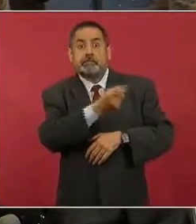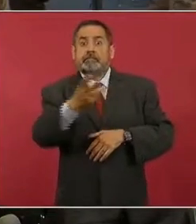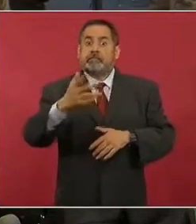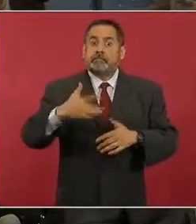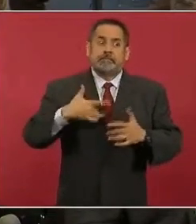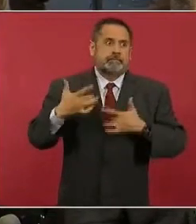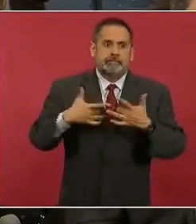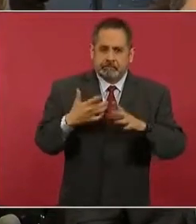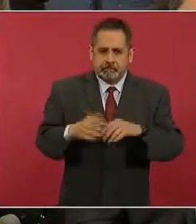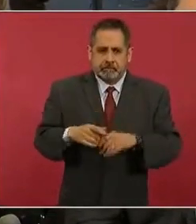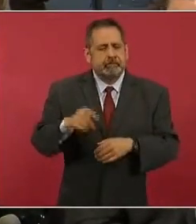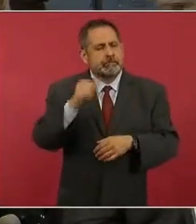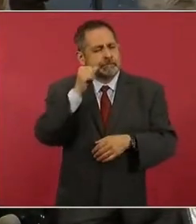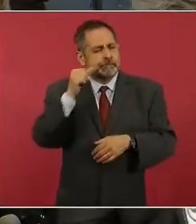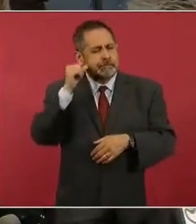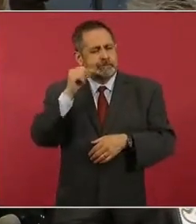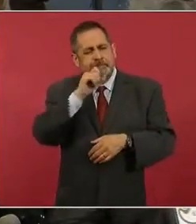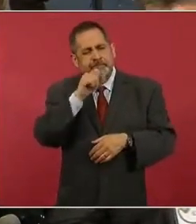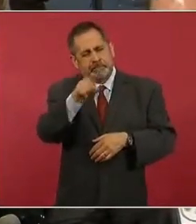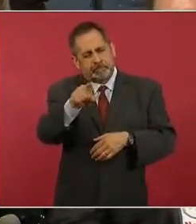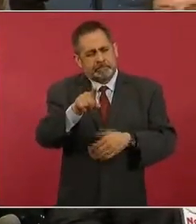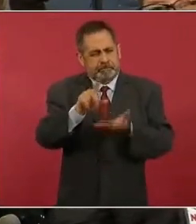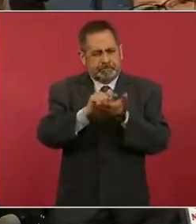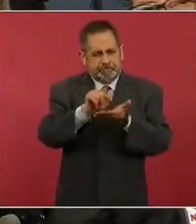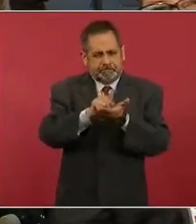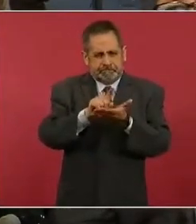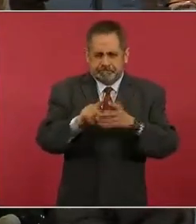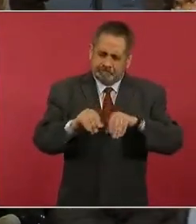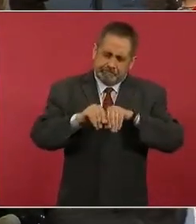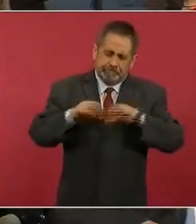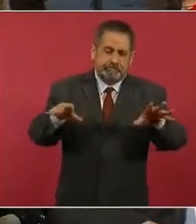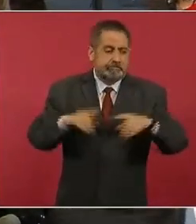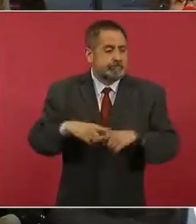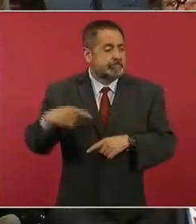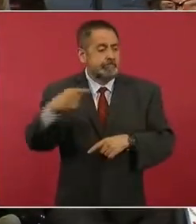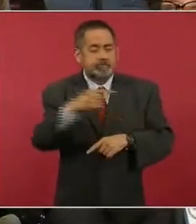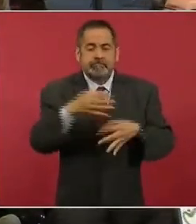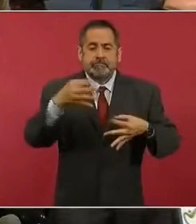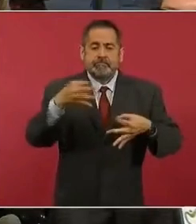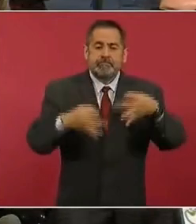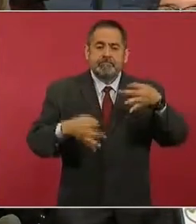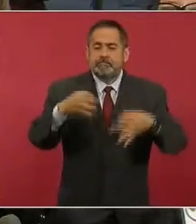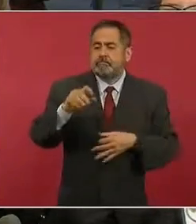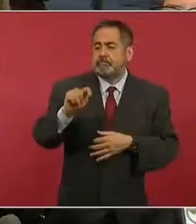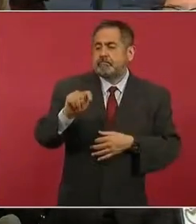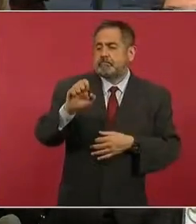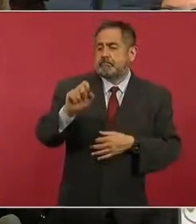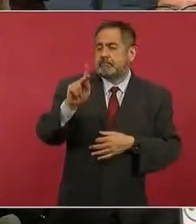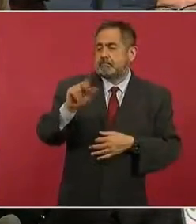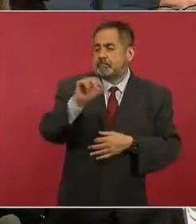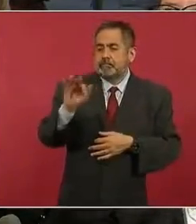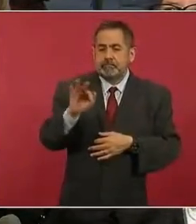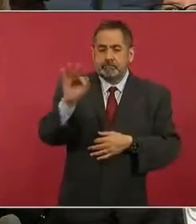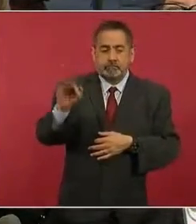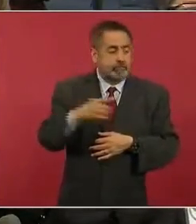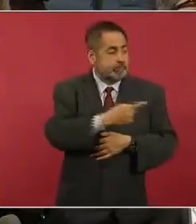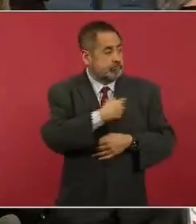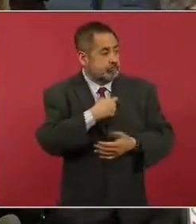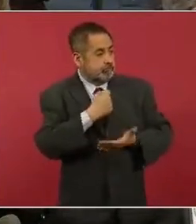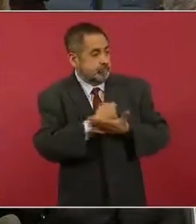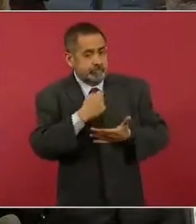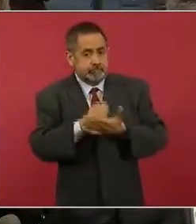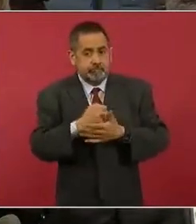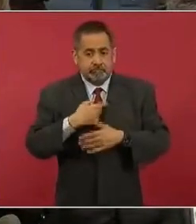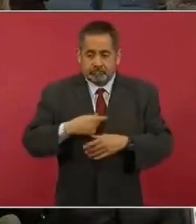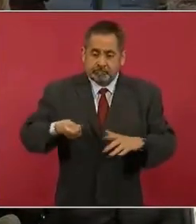usted tuiteó un mensaje de que el Tribunal Electoral del Poder Judicial de la Federación me exige que publique una